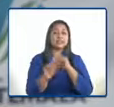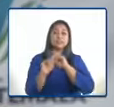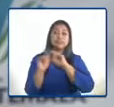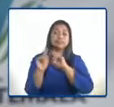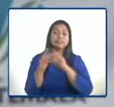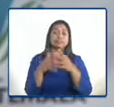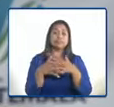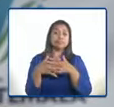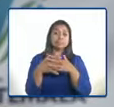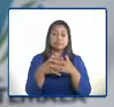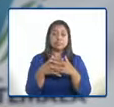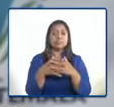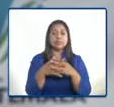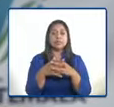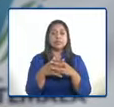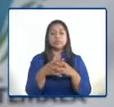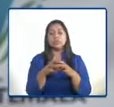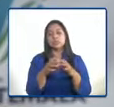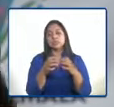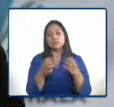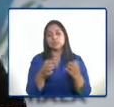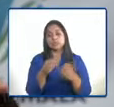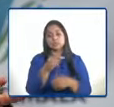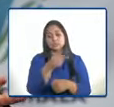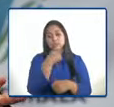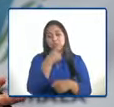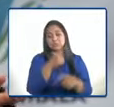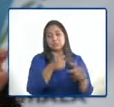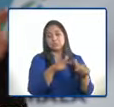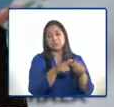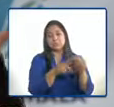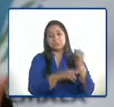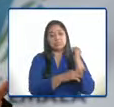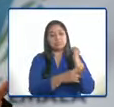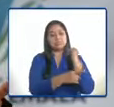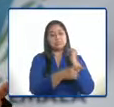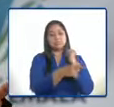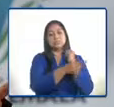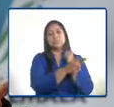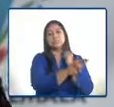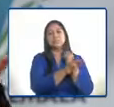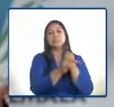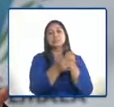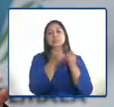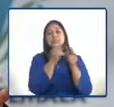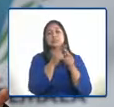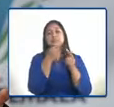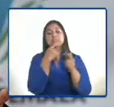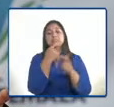son localizados, ¿verdad? Entonces, este nuevo centro se va a capacitar con todas